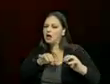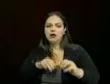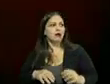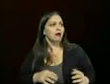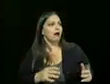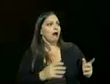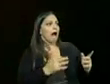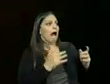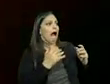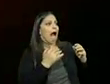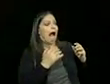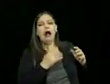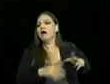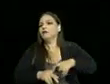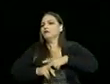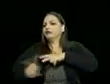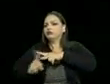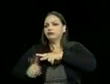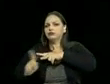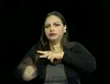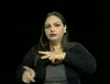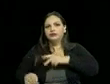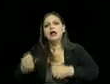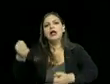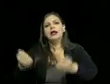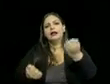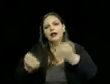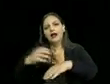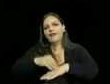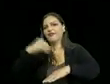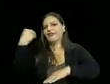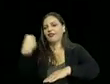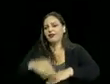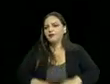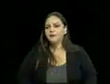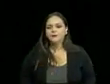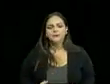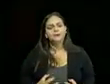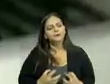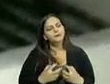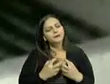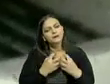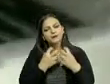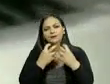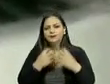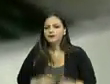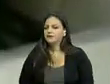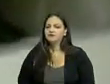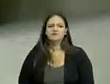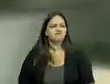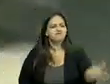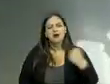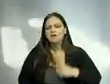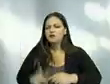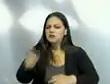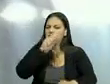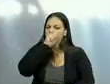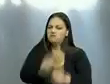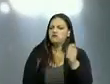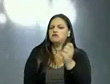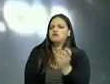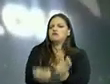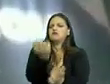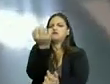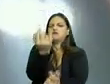La gente en Enardecida ya están cansada de tanta delincuencia y procedieron a incendiar el vehículo. A los supuestos ladrones que se alejaban del lugar con